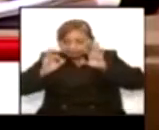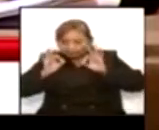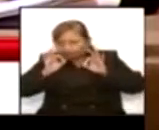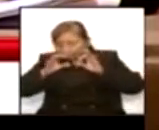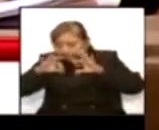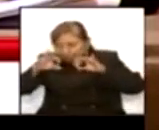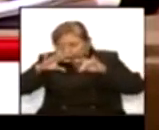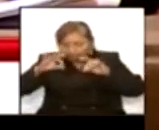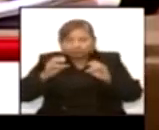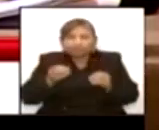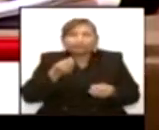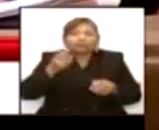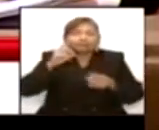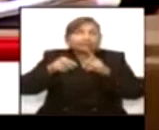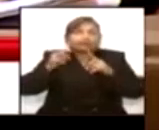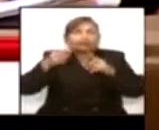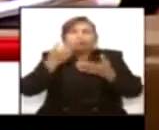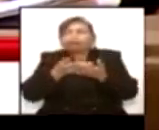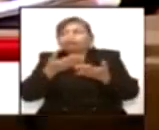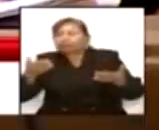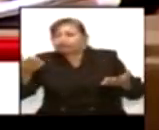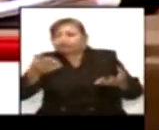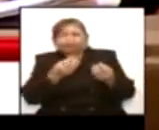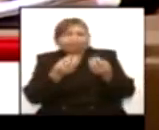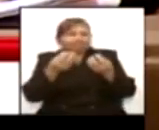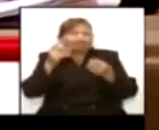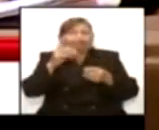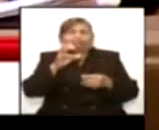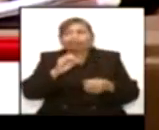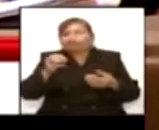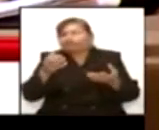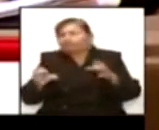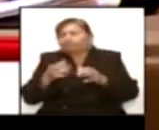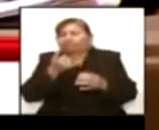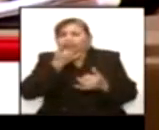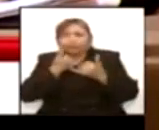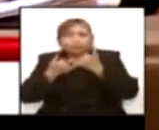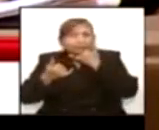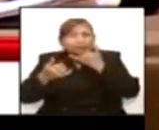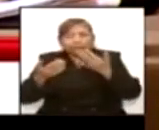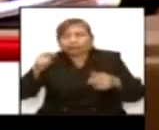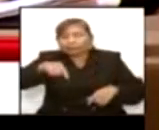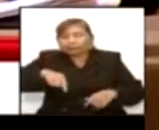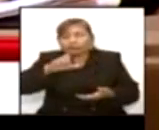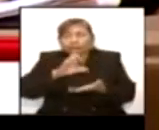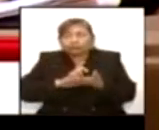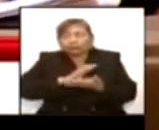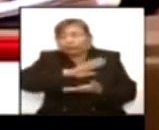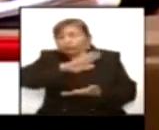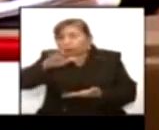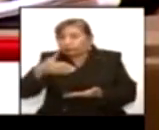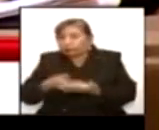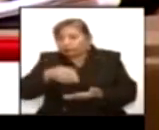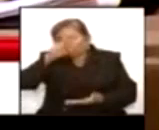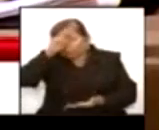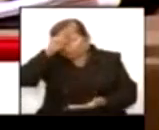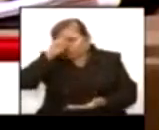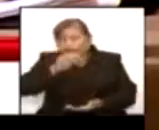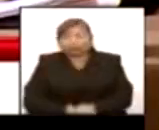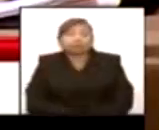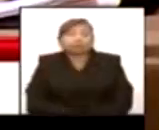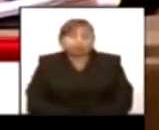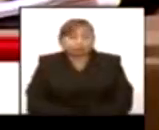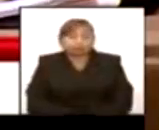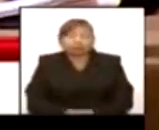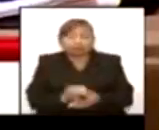nos preocupamos por los miles de casos o cientos de casos que pueden estar ocurriendo, no solo en Lima, sino a nivel nacional. Entonces,